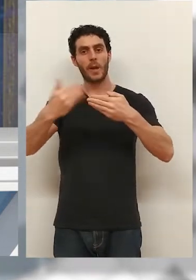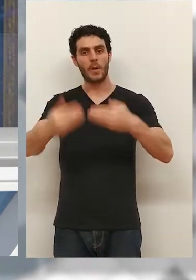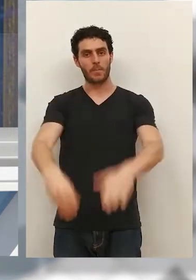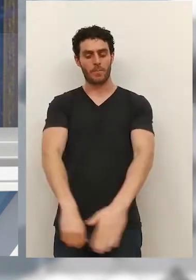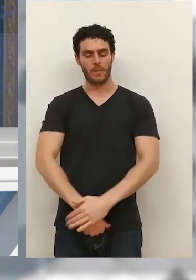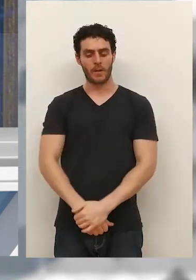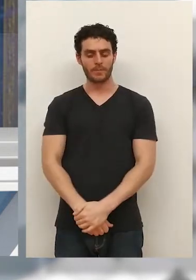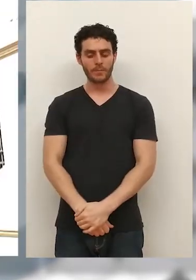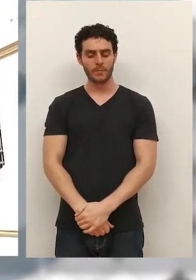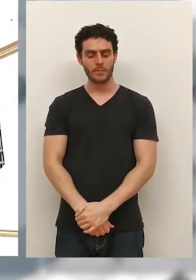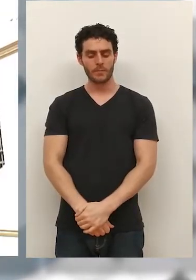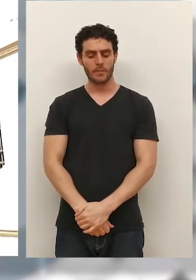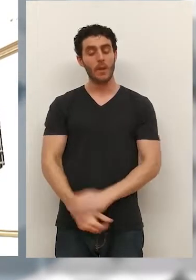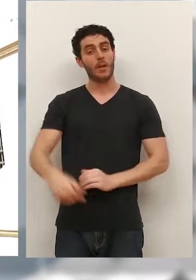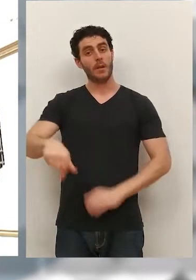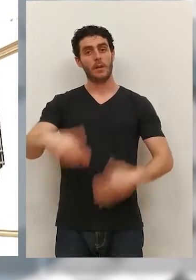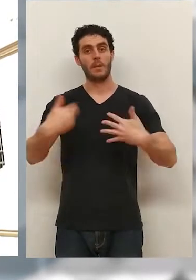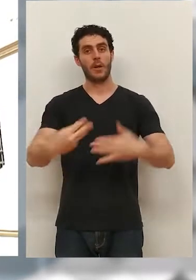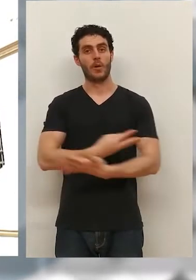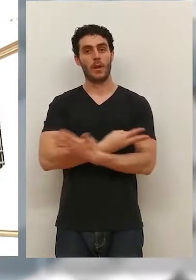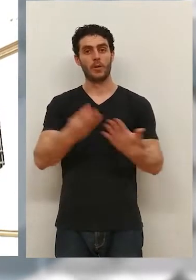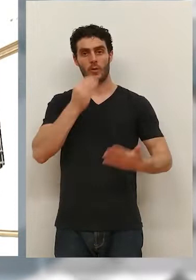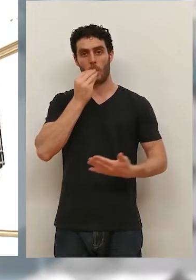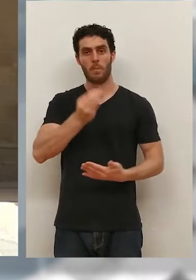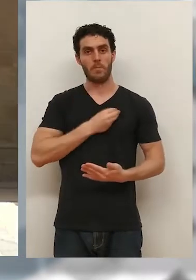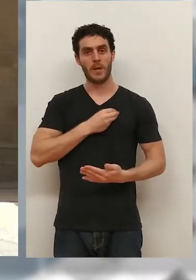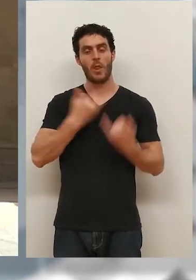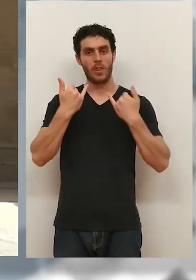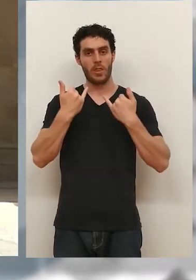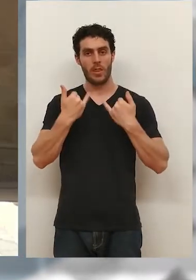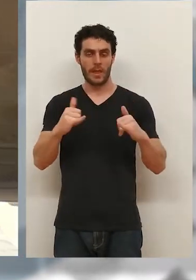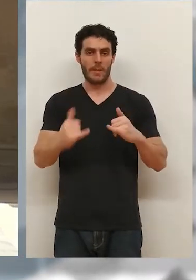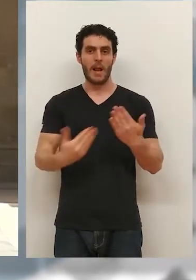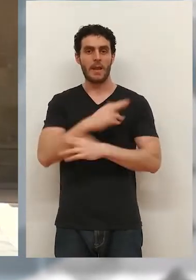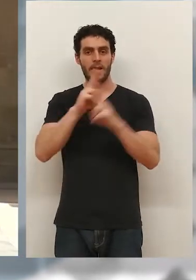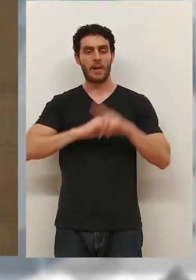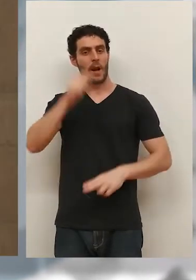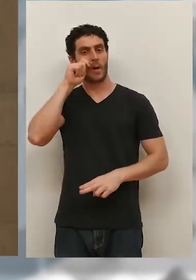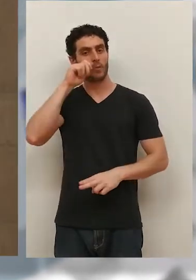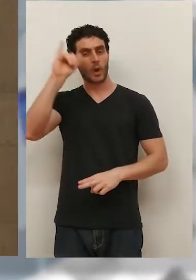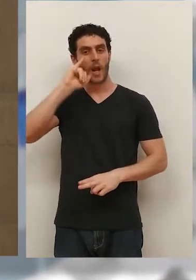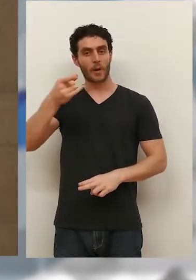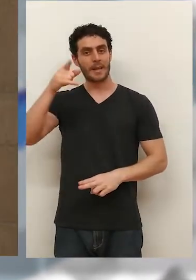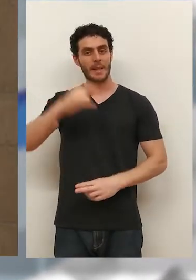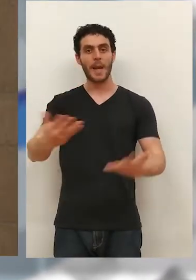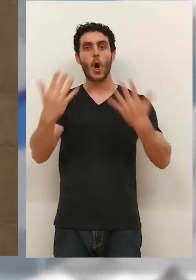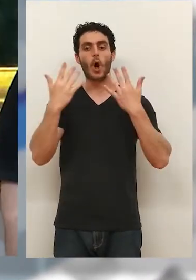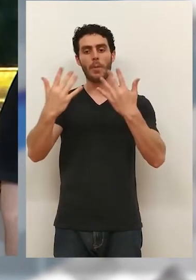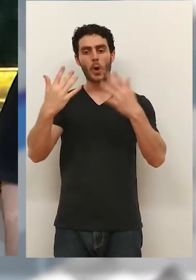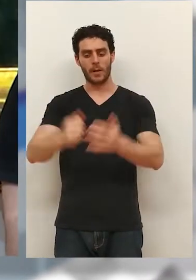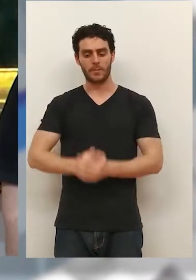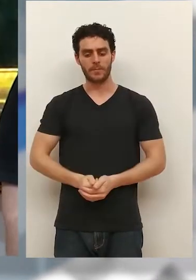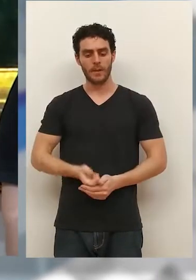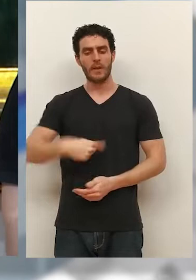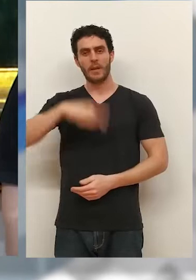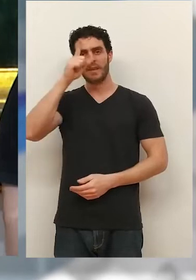innovación. Este miércoles 18 de mayo se celebra el Día Internacional de los Museos y en La Rioja también se va a conmemorar. Y